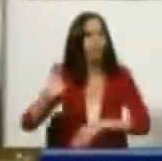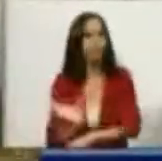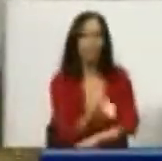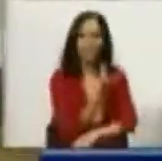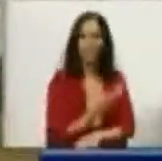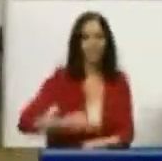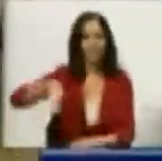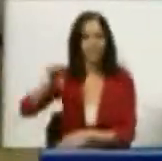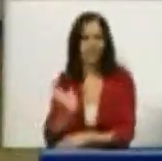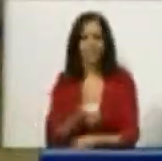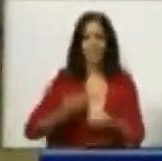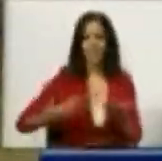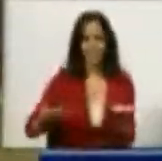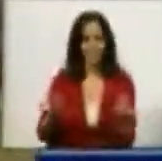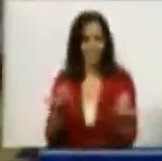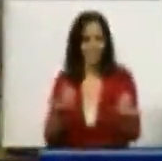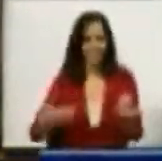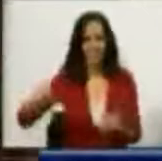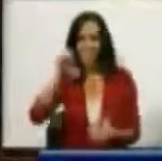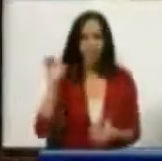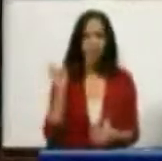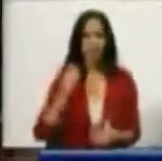mucho Venezuela